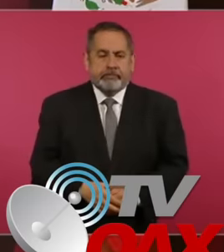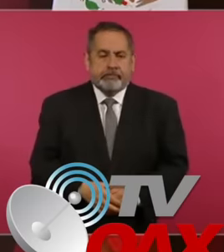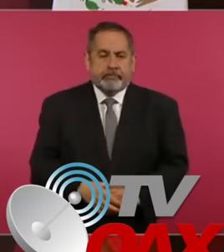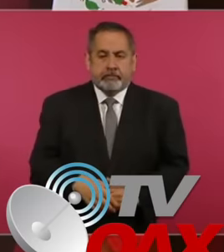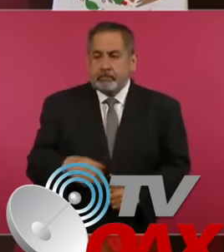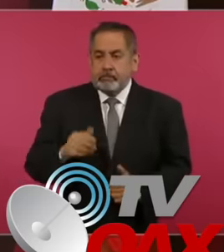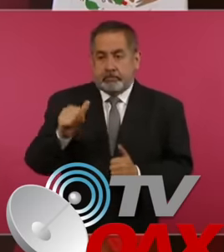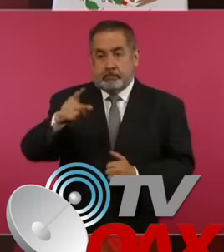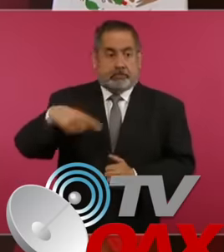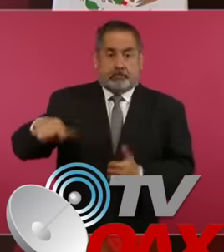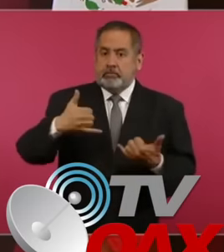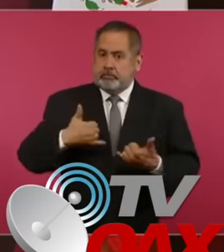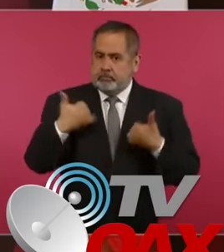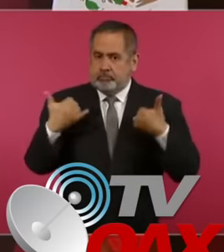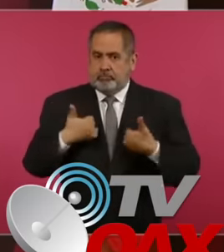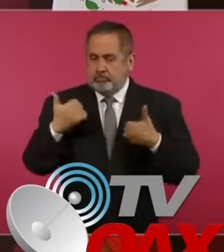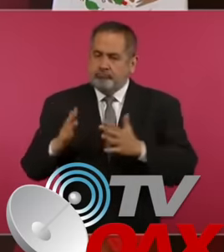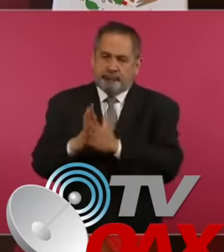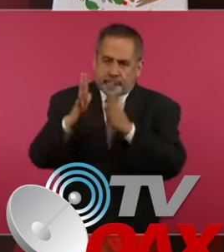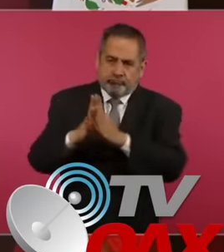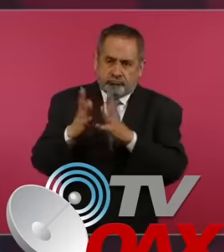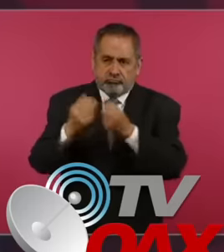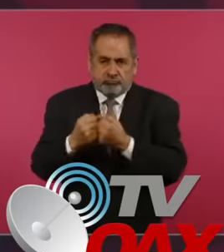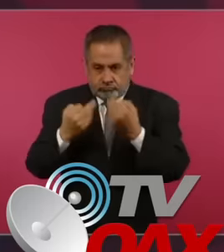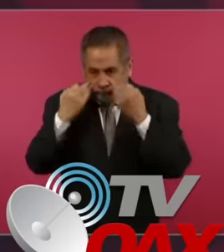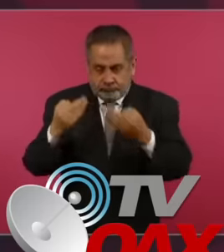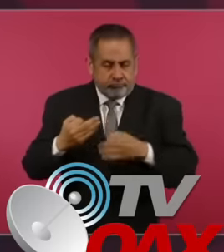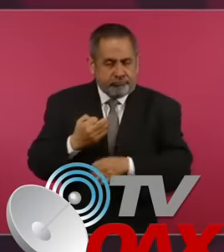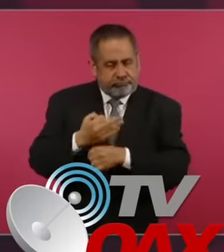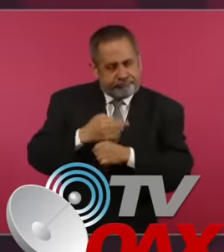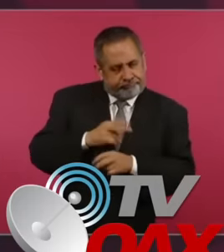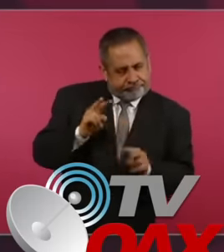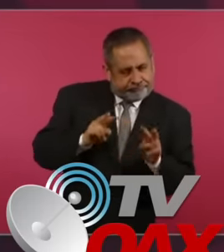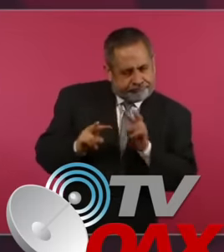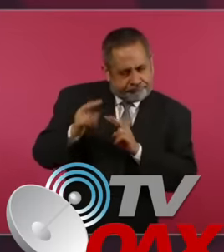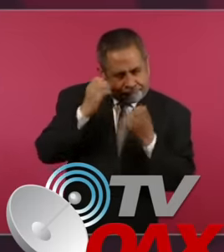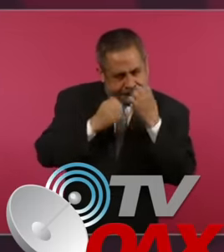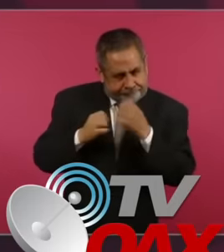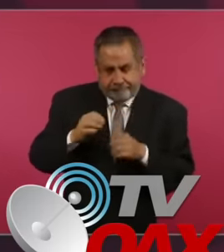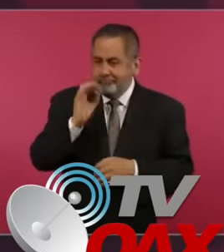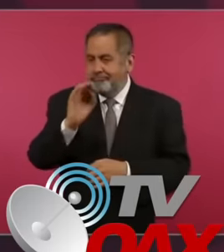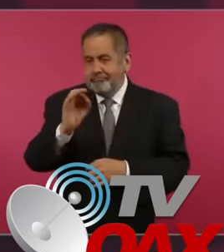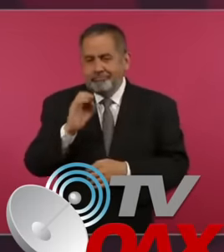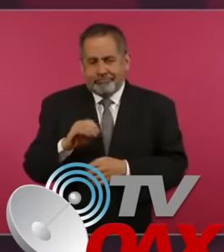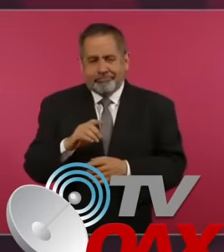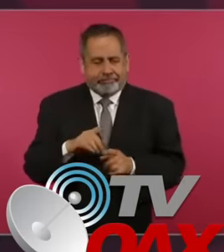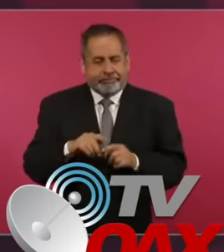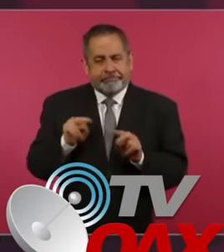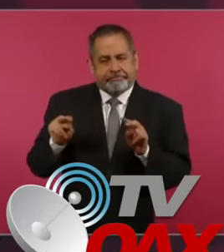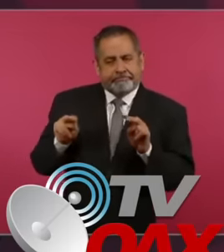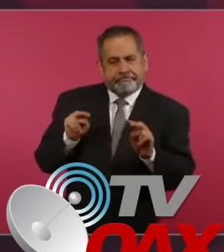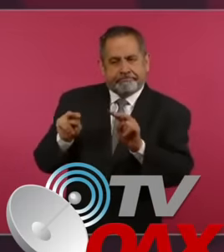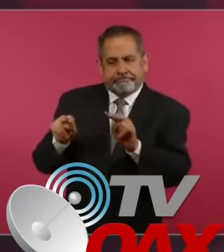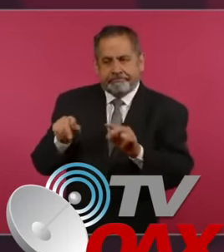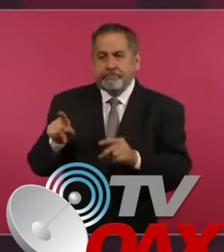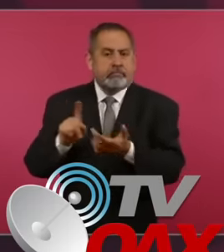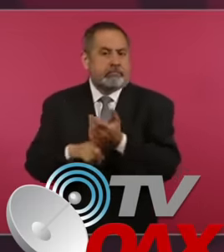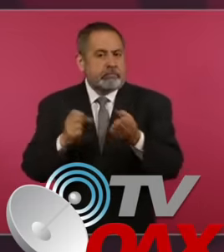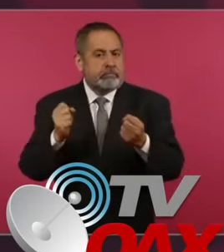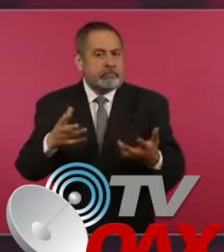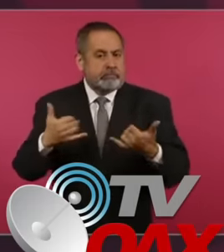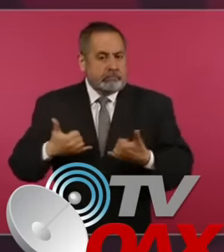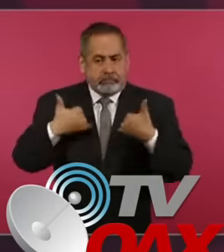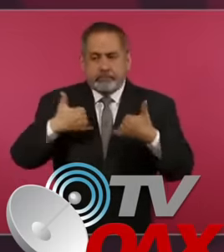en los jóvenes. Lo estamos midiendo de distintas